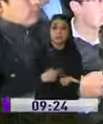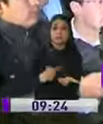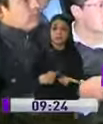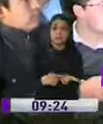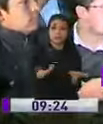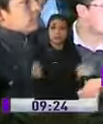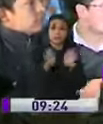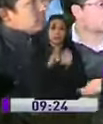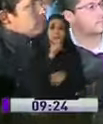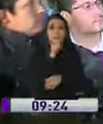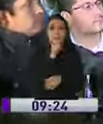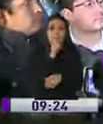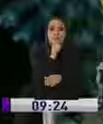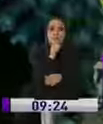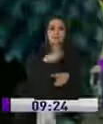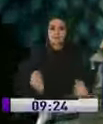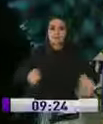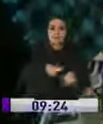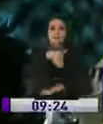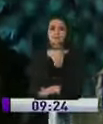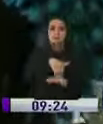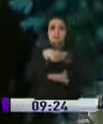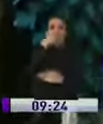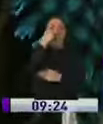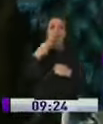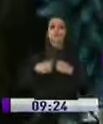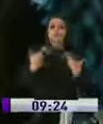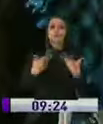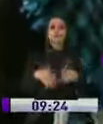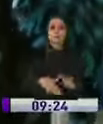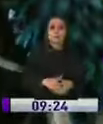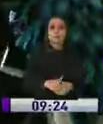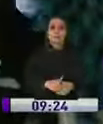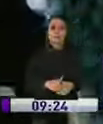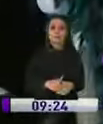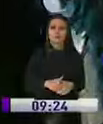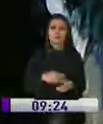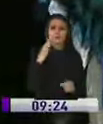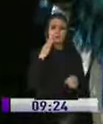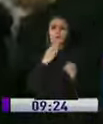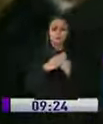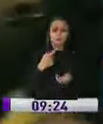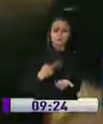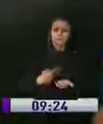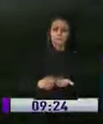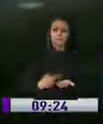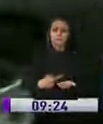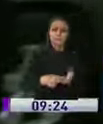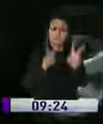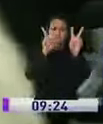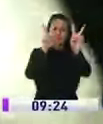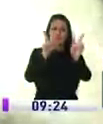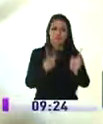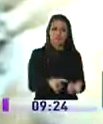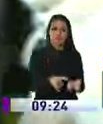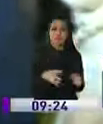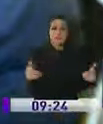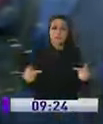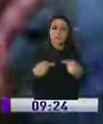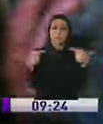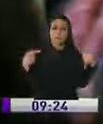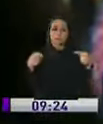a puerta cerrada en la sede central del movimiento en el norte de la capital. Esto con el objetivo de analizar, entre otras cosas, las posturas contrarias